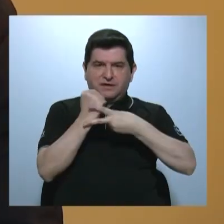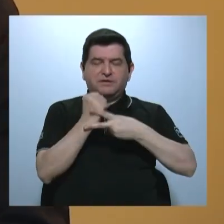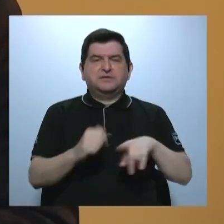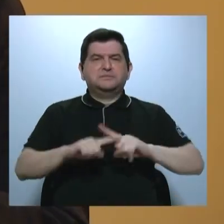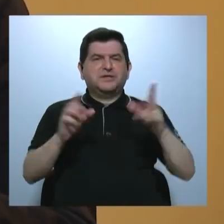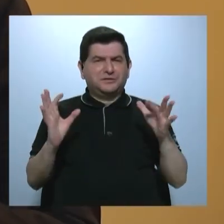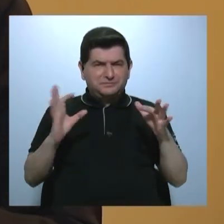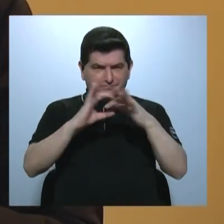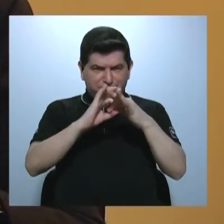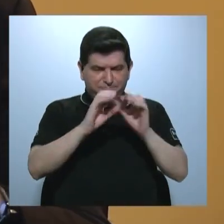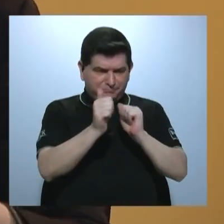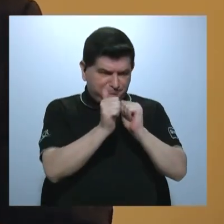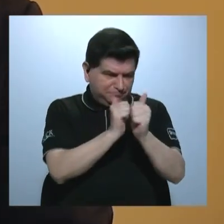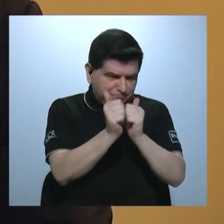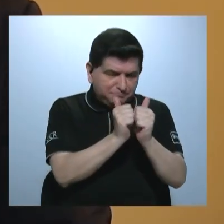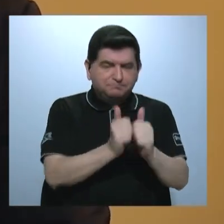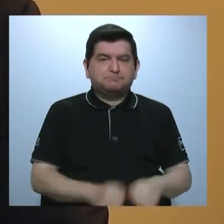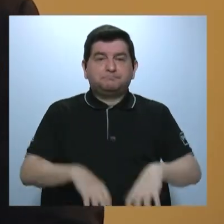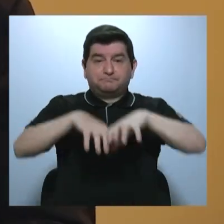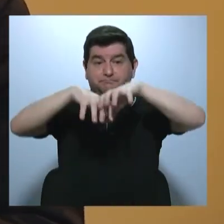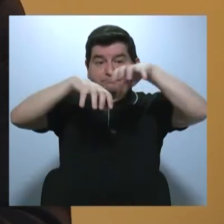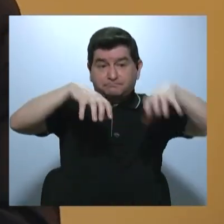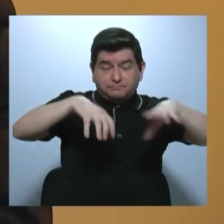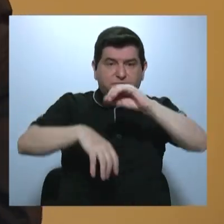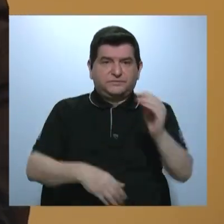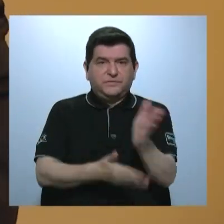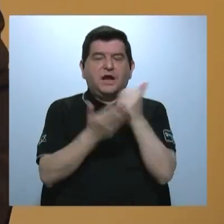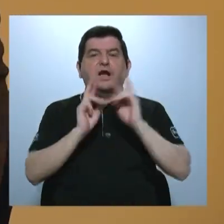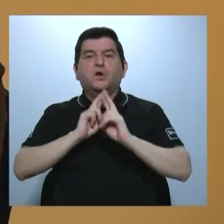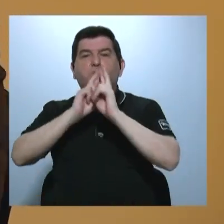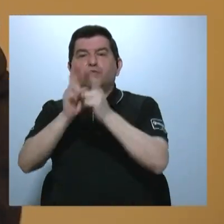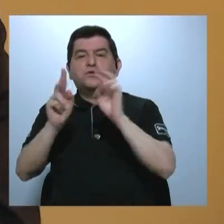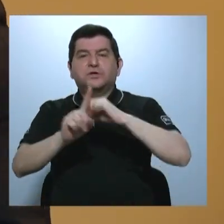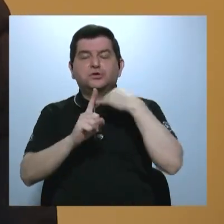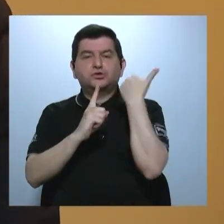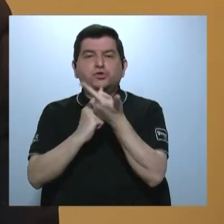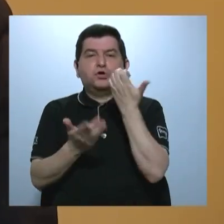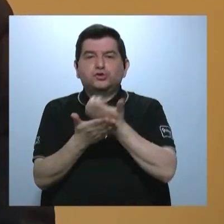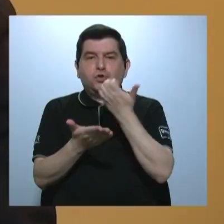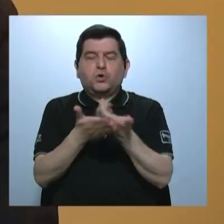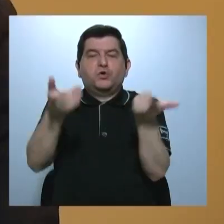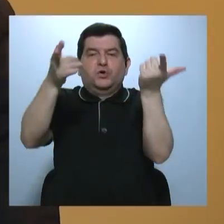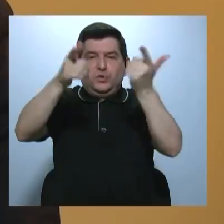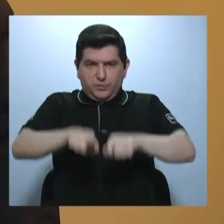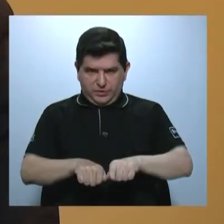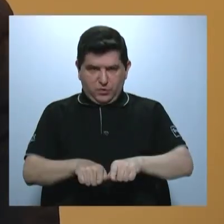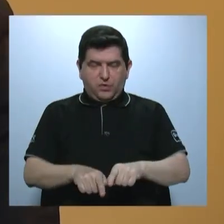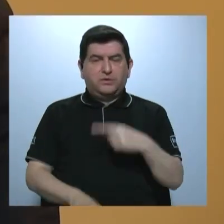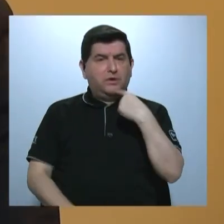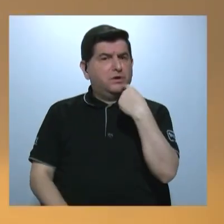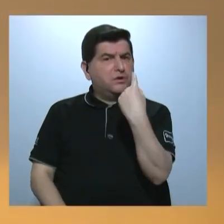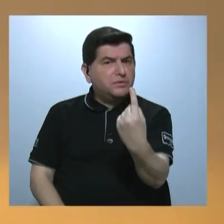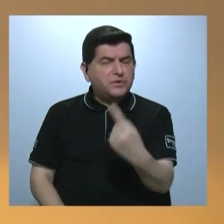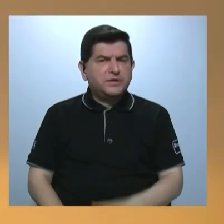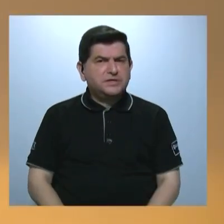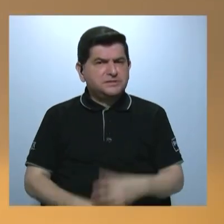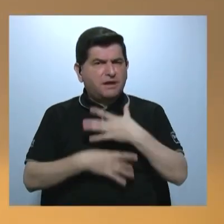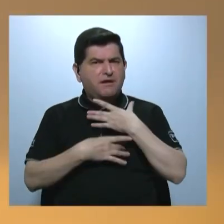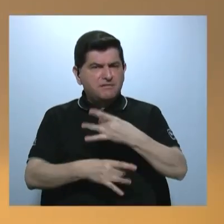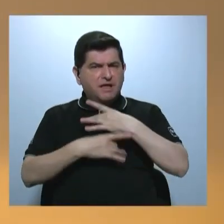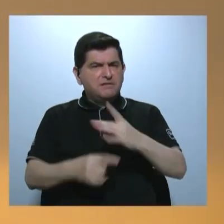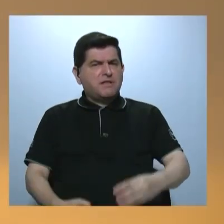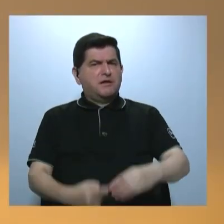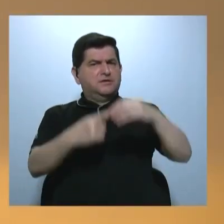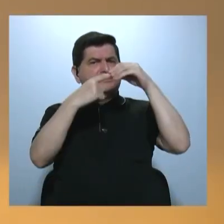relación entre los niveles de competitividad de los cantones y algunos de los resultados sociales y económicos que se estaban dando. Y como usted dice, uno de los que más nos llamó la atención fue